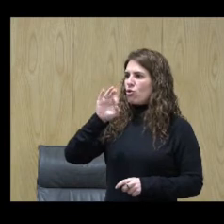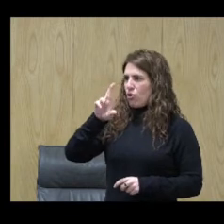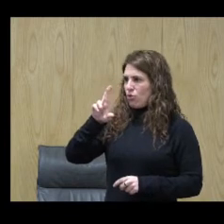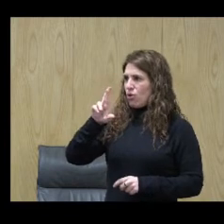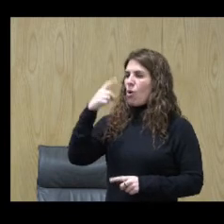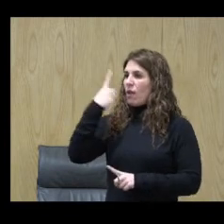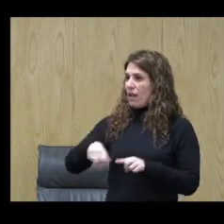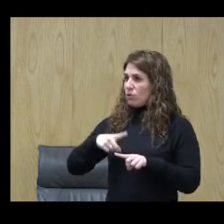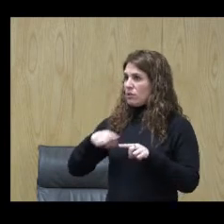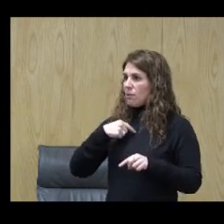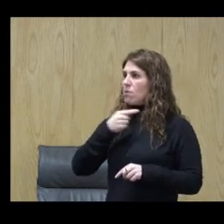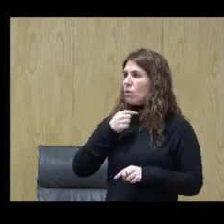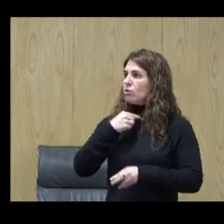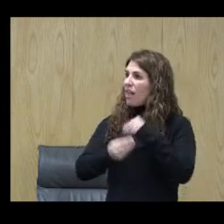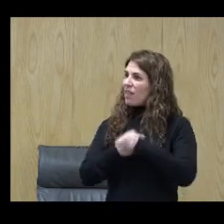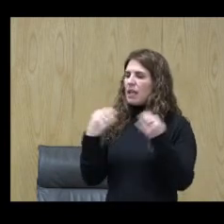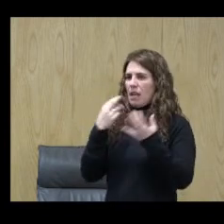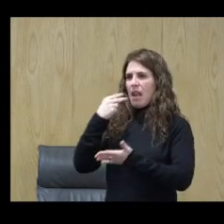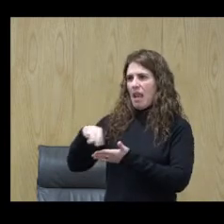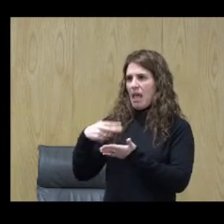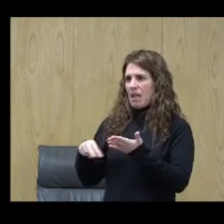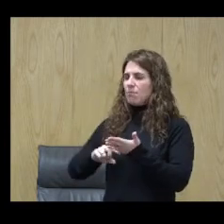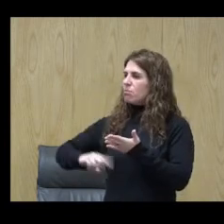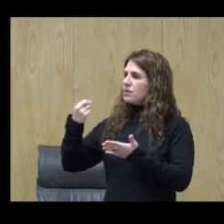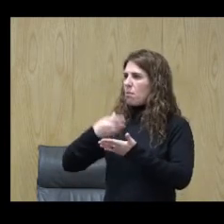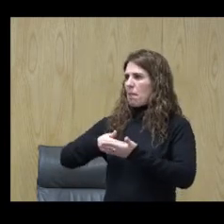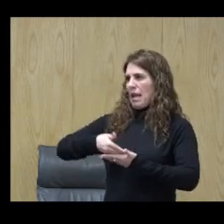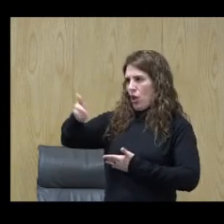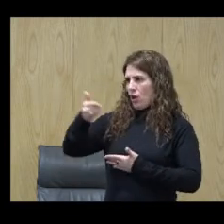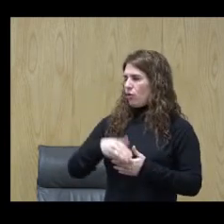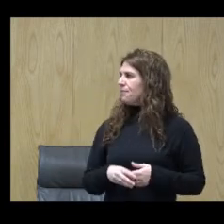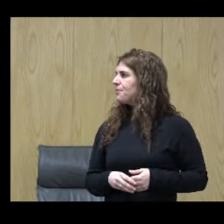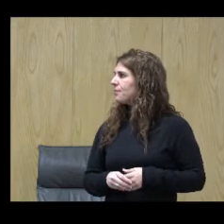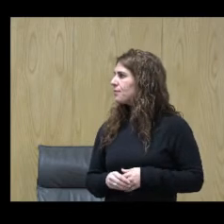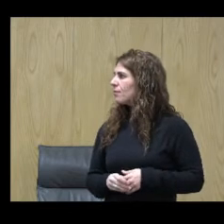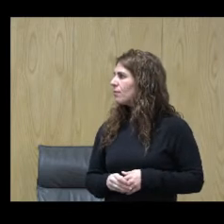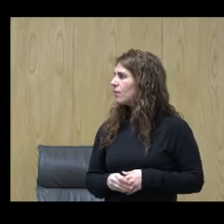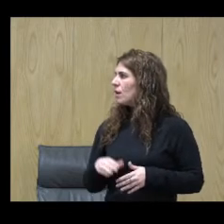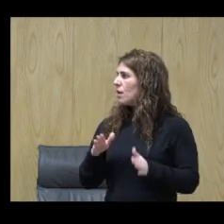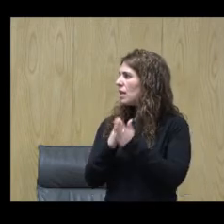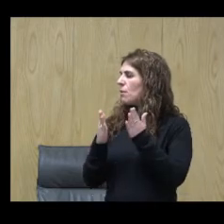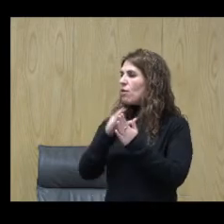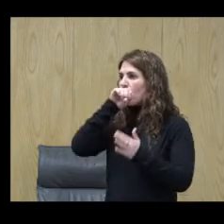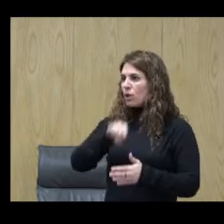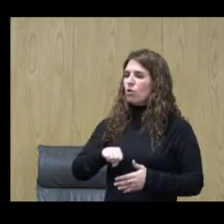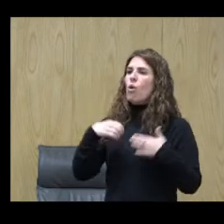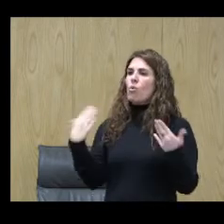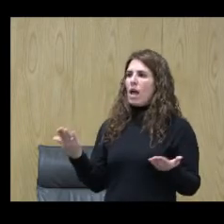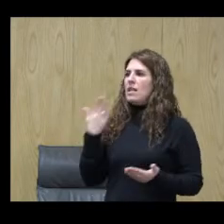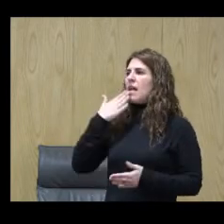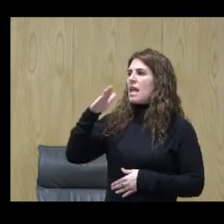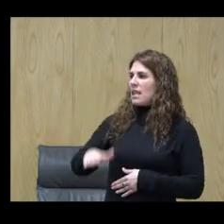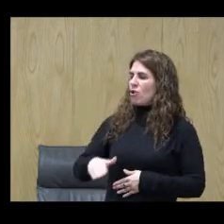gusta hacer es leer, sobre todo el periódico. Y mi libro favorito es El niño con el pijama de